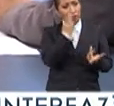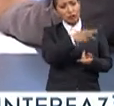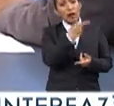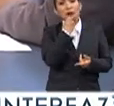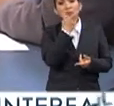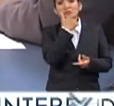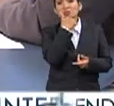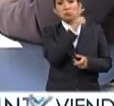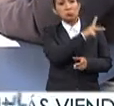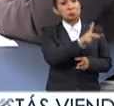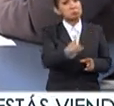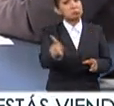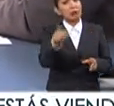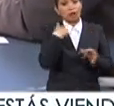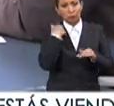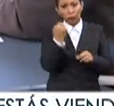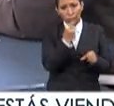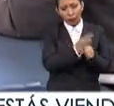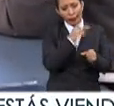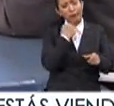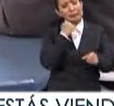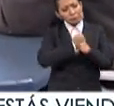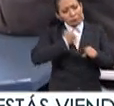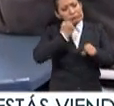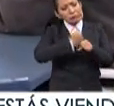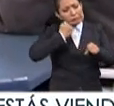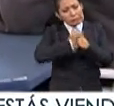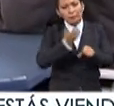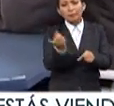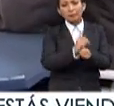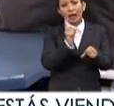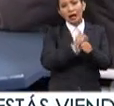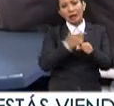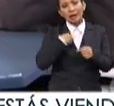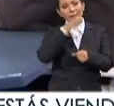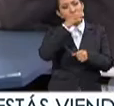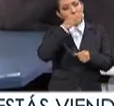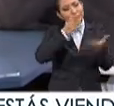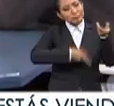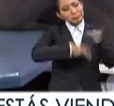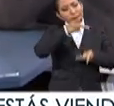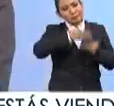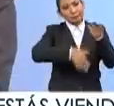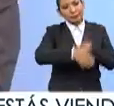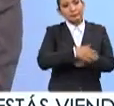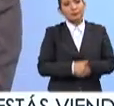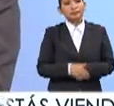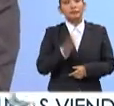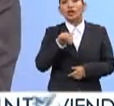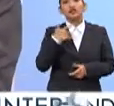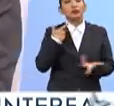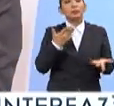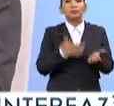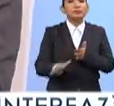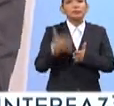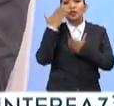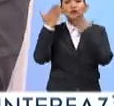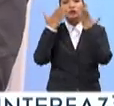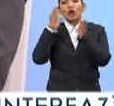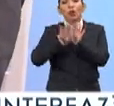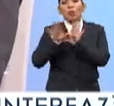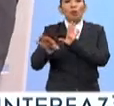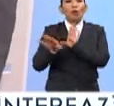todo sólo hablaba inglés y tuve la oportunidad de practicarlo día con día en la cena claro claro y la parte académica